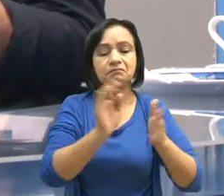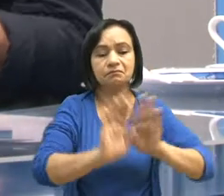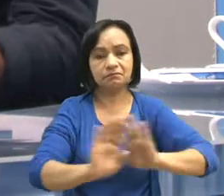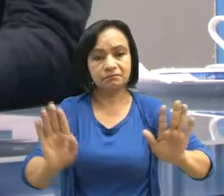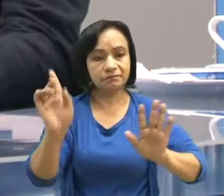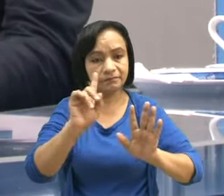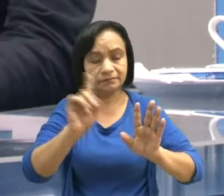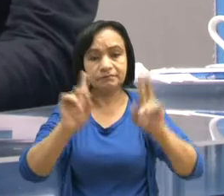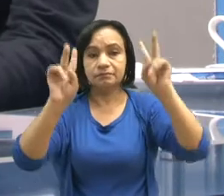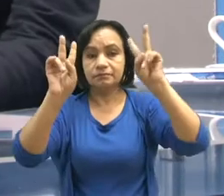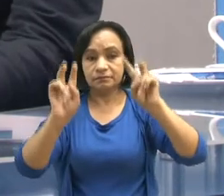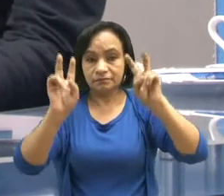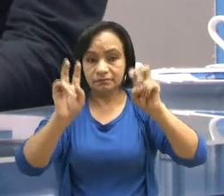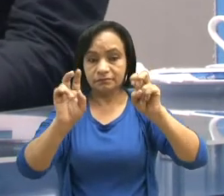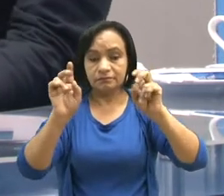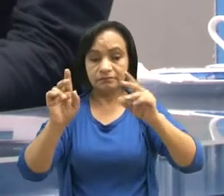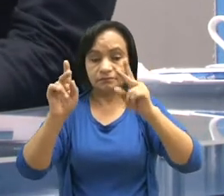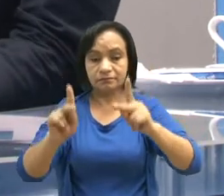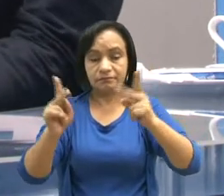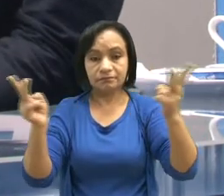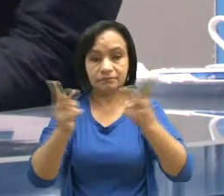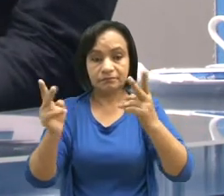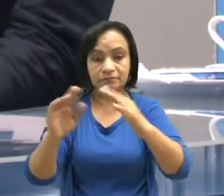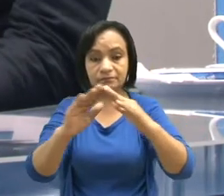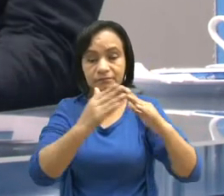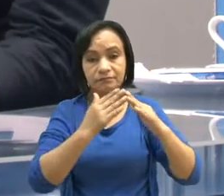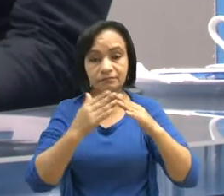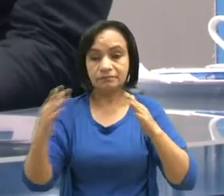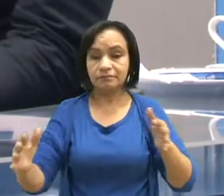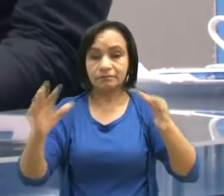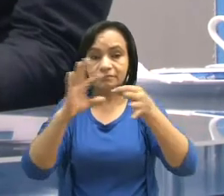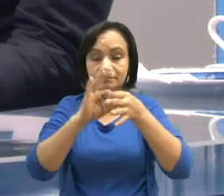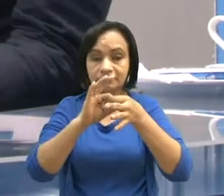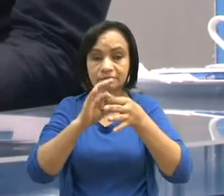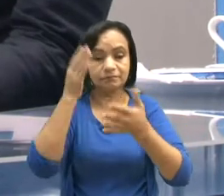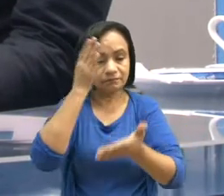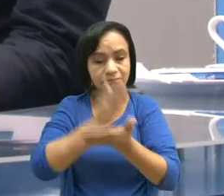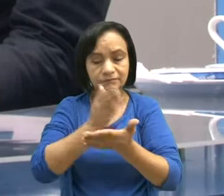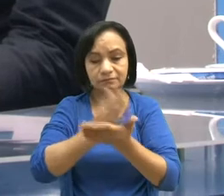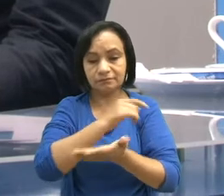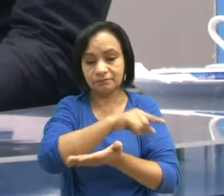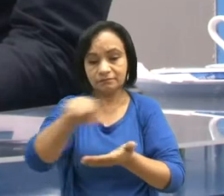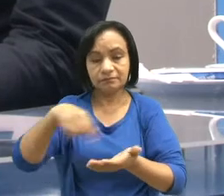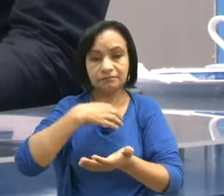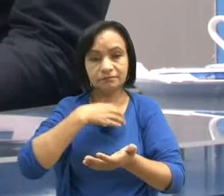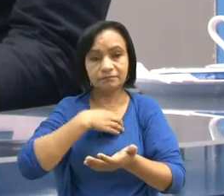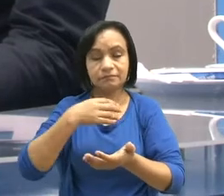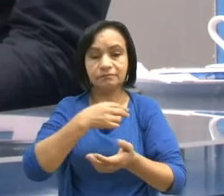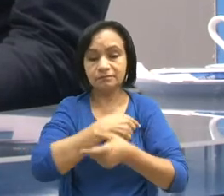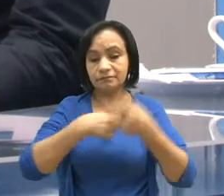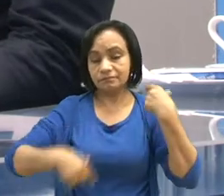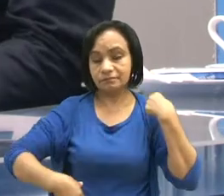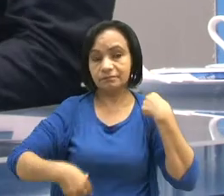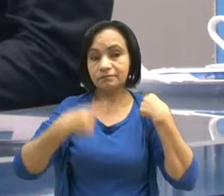que sea un tema realmente donde nuestra comunidad está inserta y está en la toma de decisiones realmente, como lo ha dicho el comandante, como